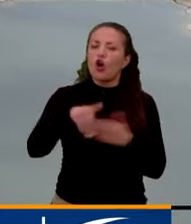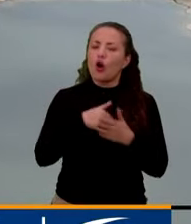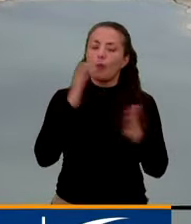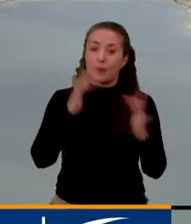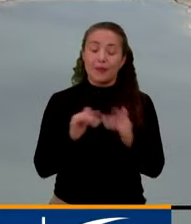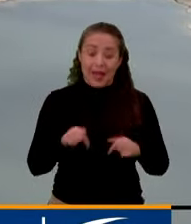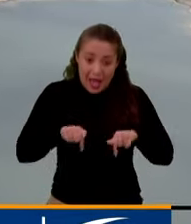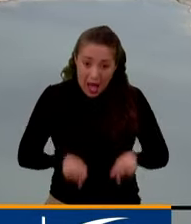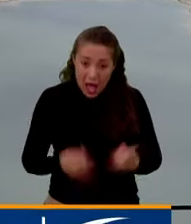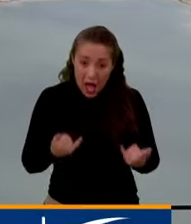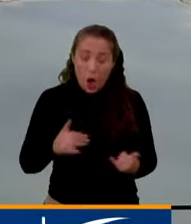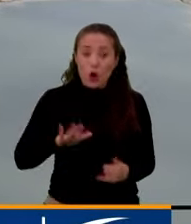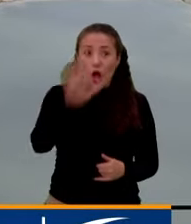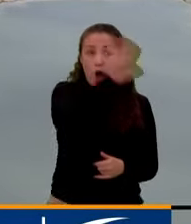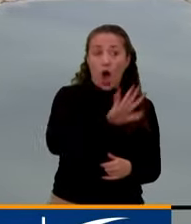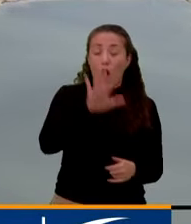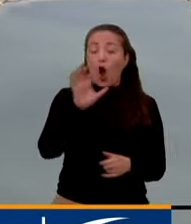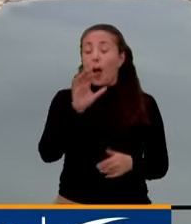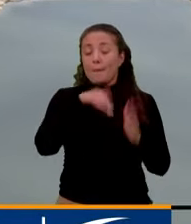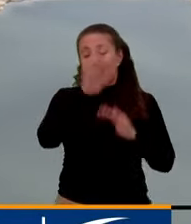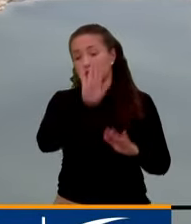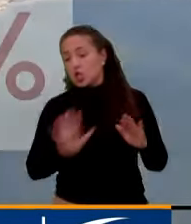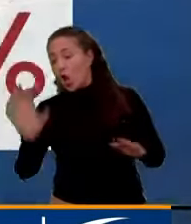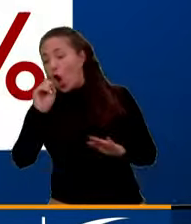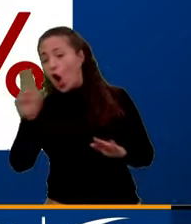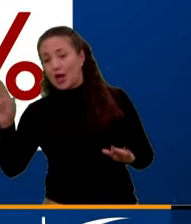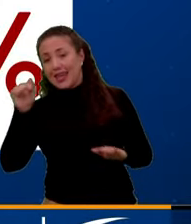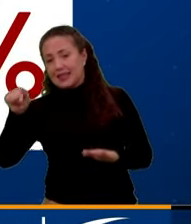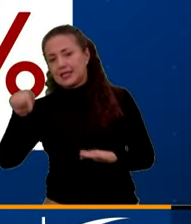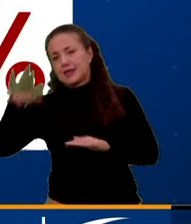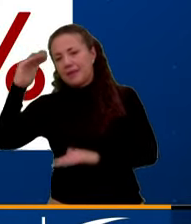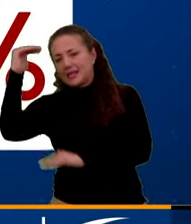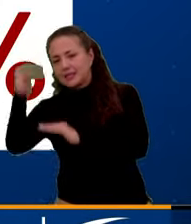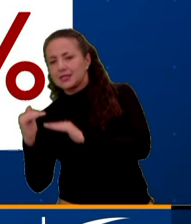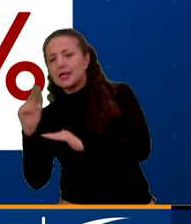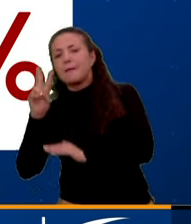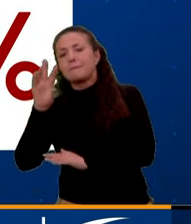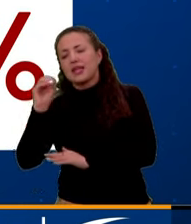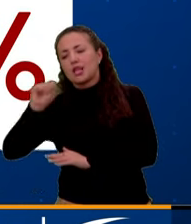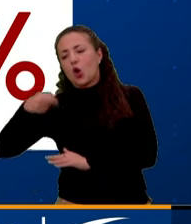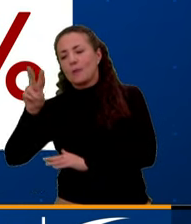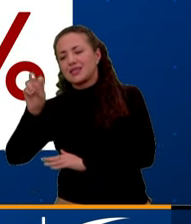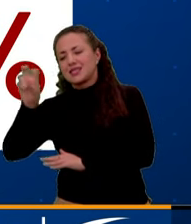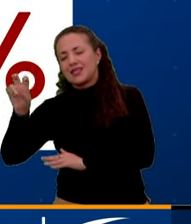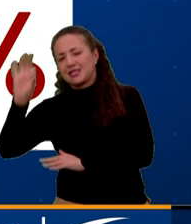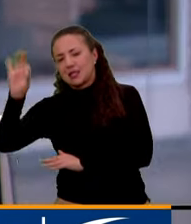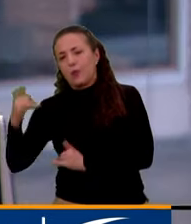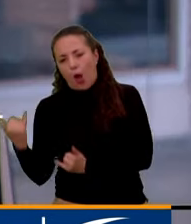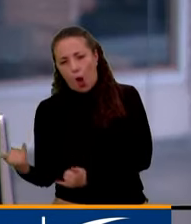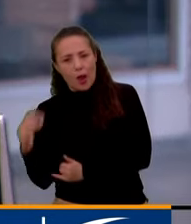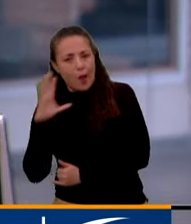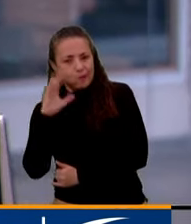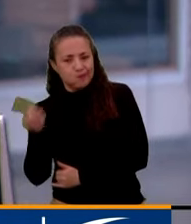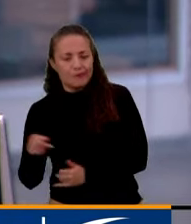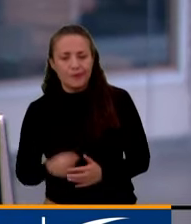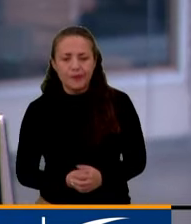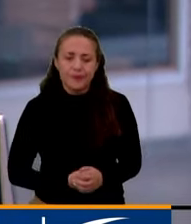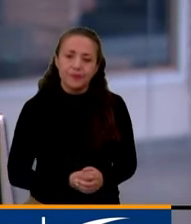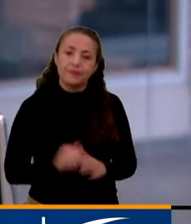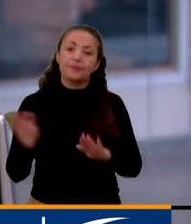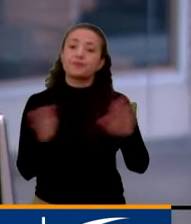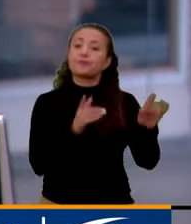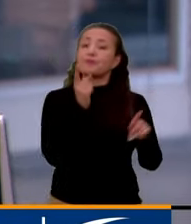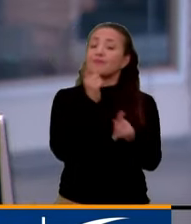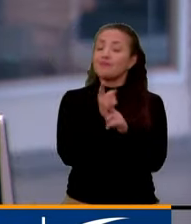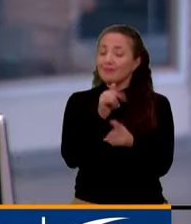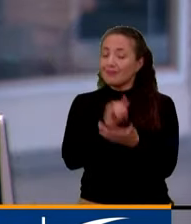la fecha, la región oriente es la única que está por debajo del promedio, ubicándose en 20,77%. Y justamente,